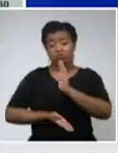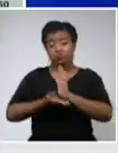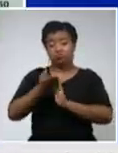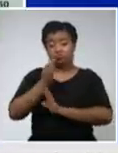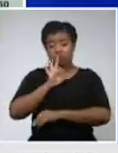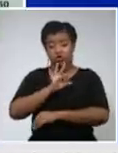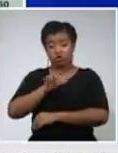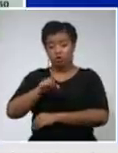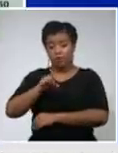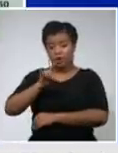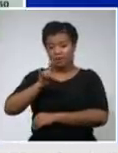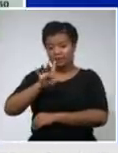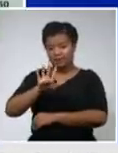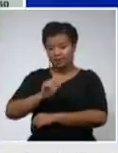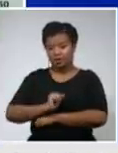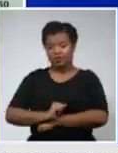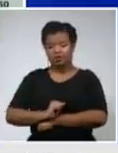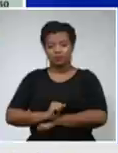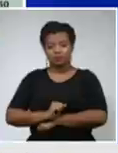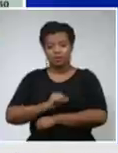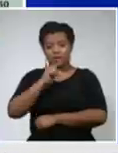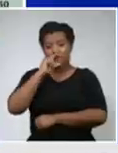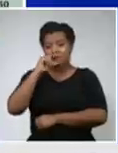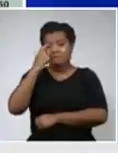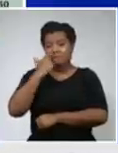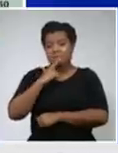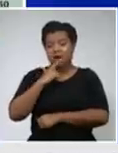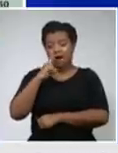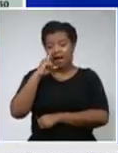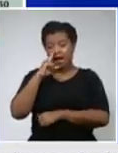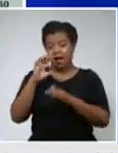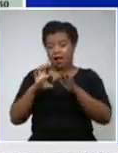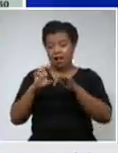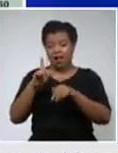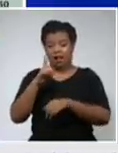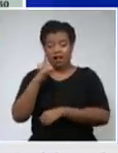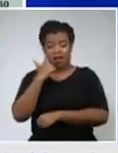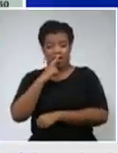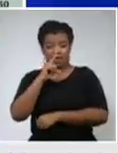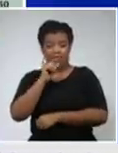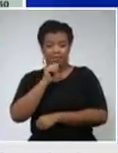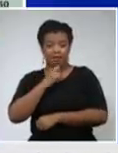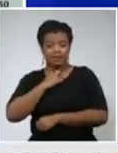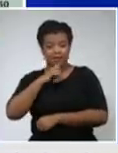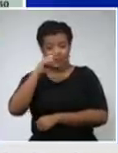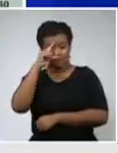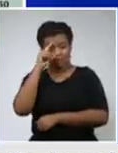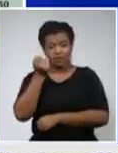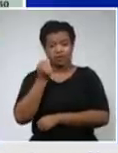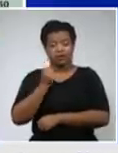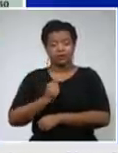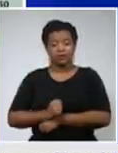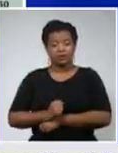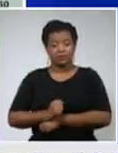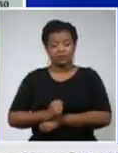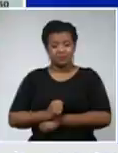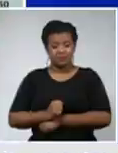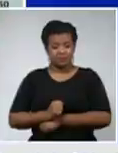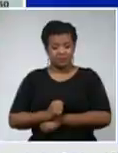8,95%, Bangladesh 15,38%, Honduras 24,55%,